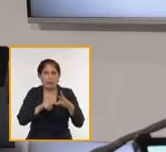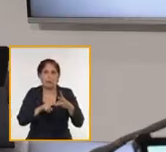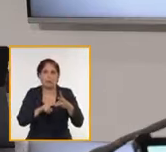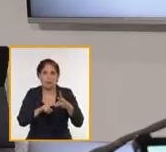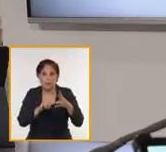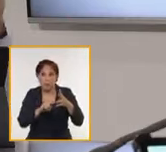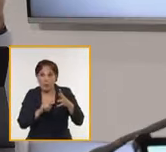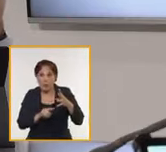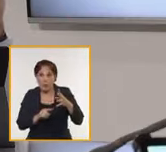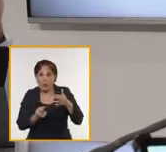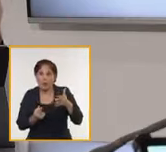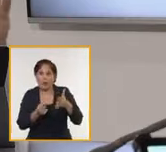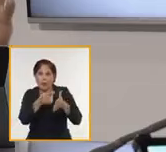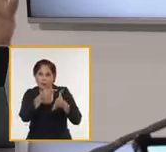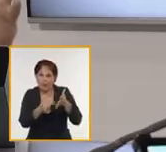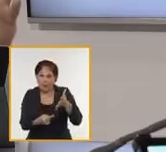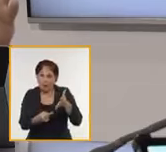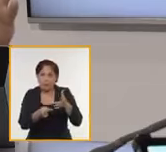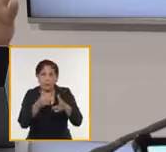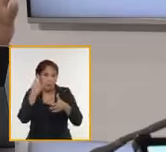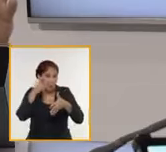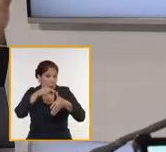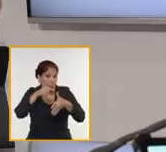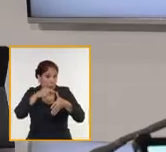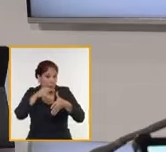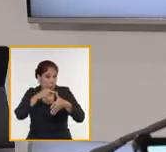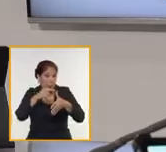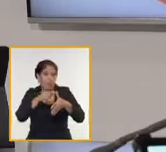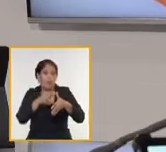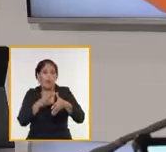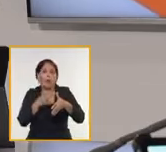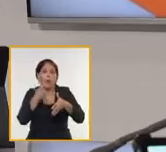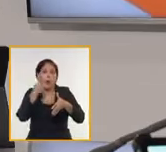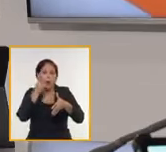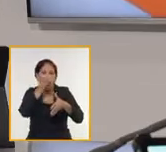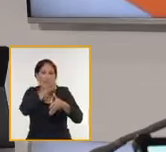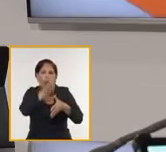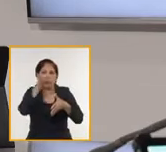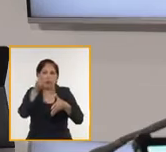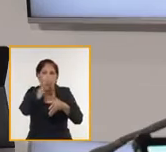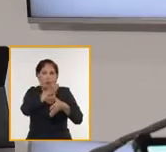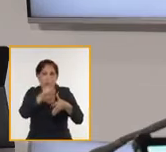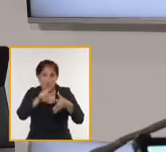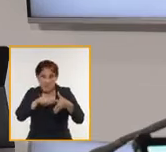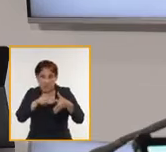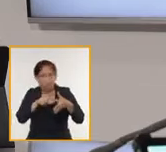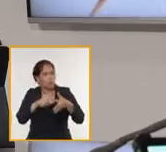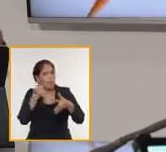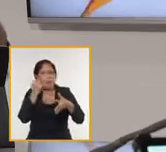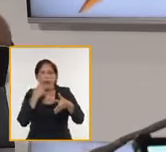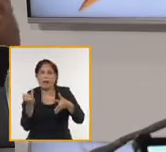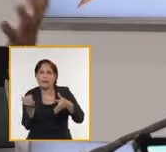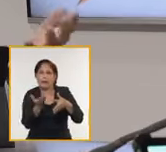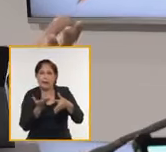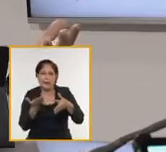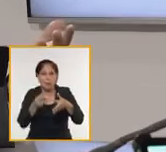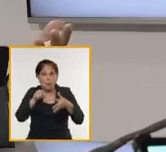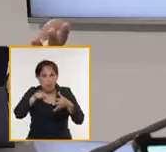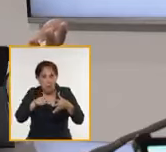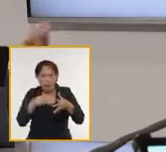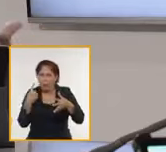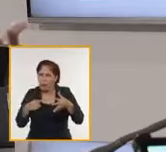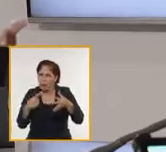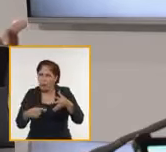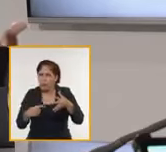esta economía. Pero lo más importante es conocer lo que se le llama, qué es el espíritu